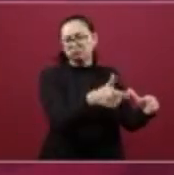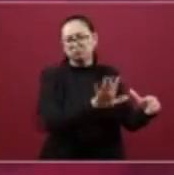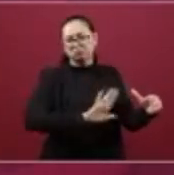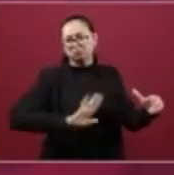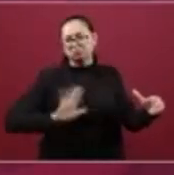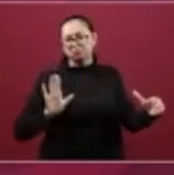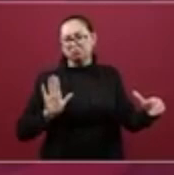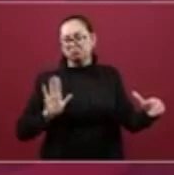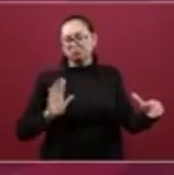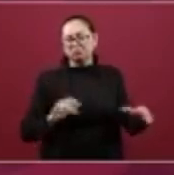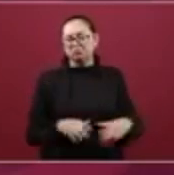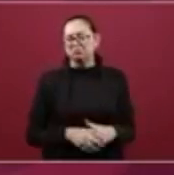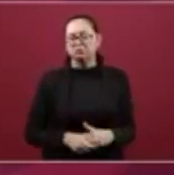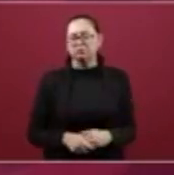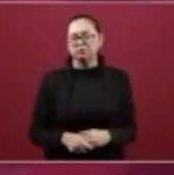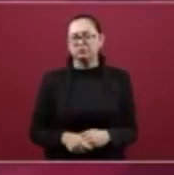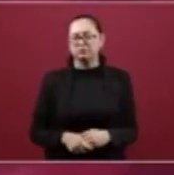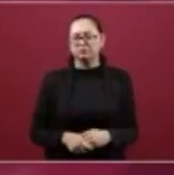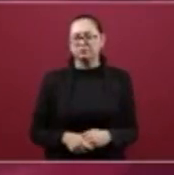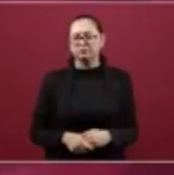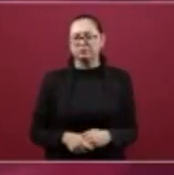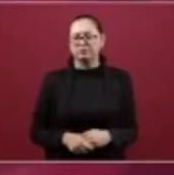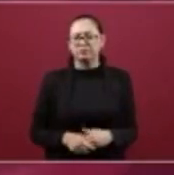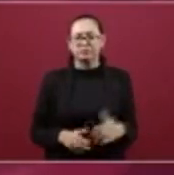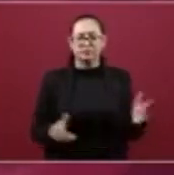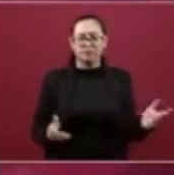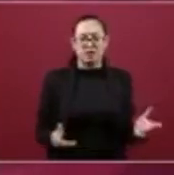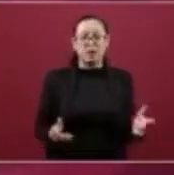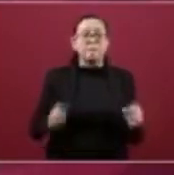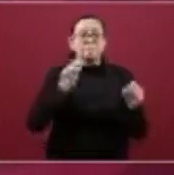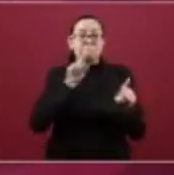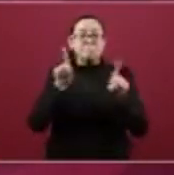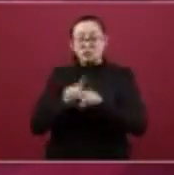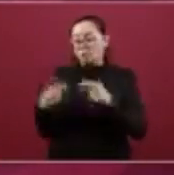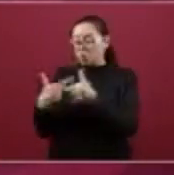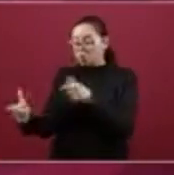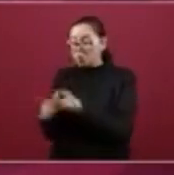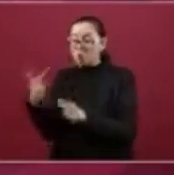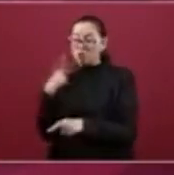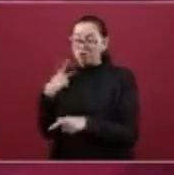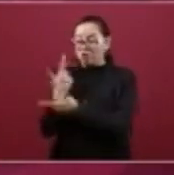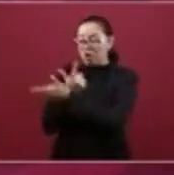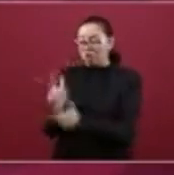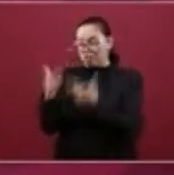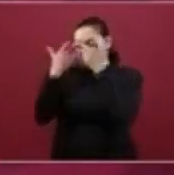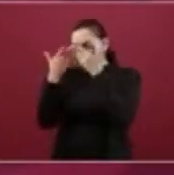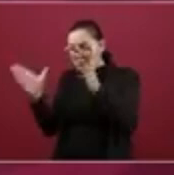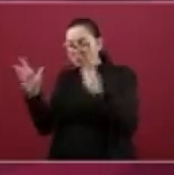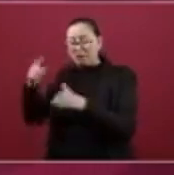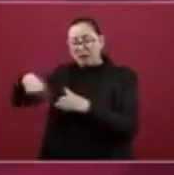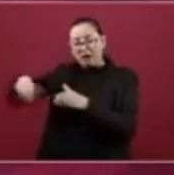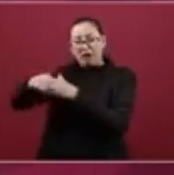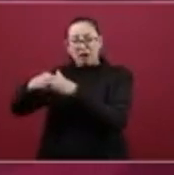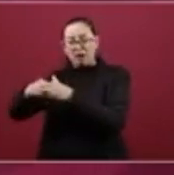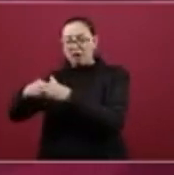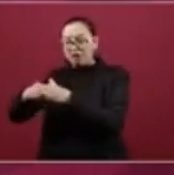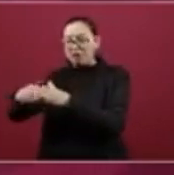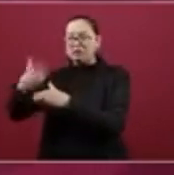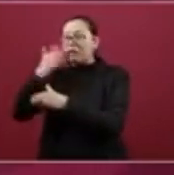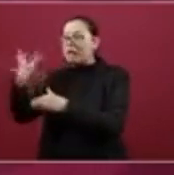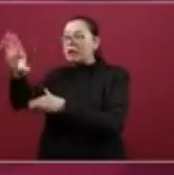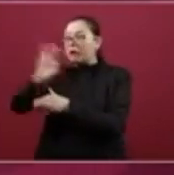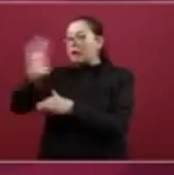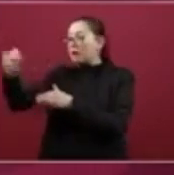Si los liberales quieren tener a sus ideólogos, pues que ellos los